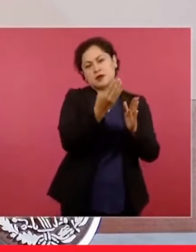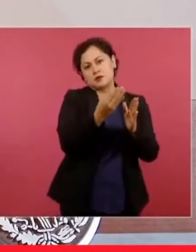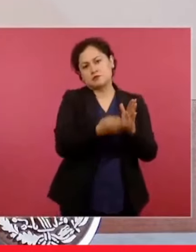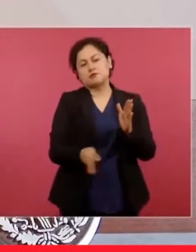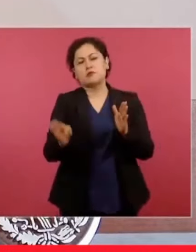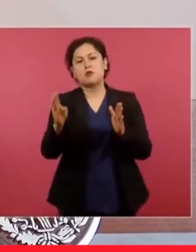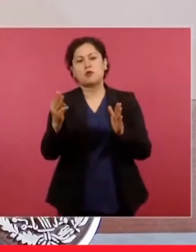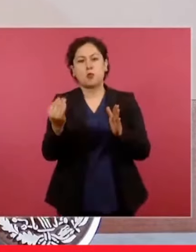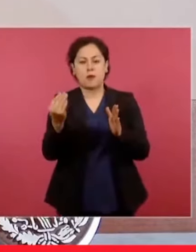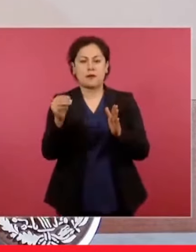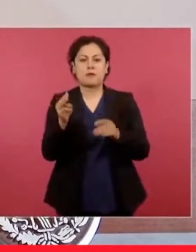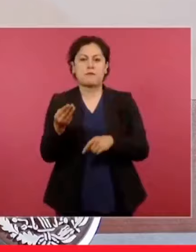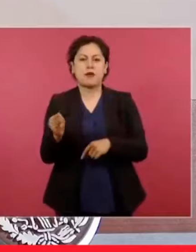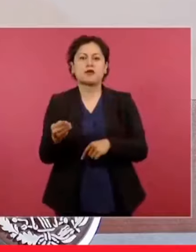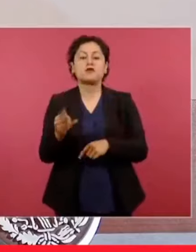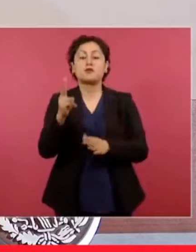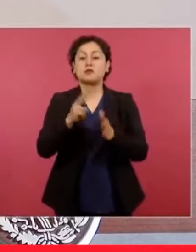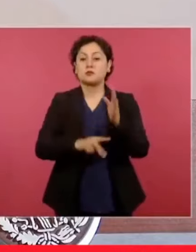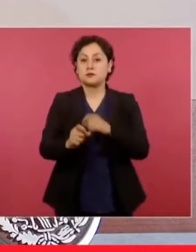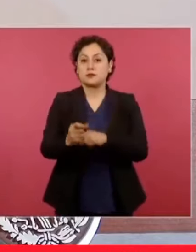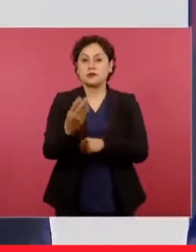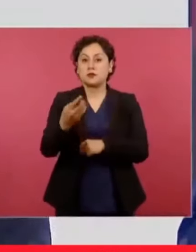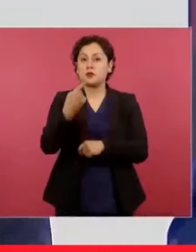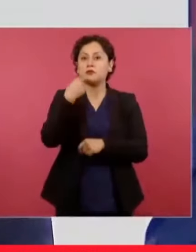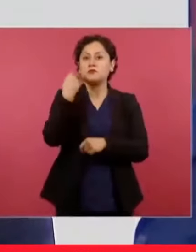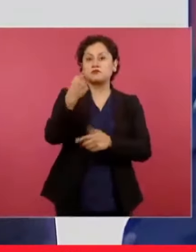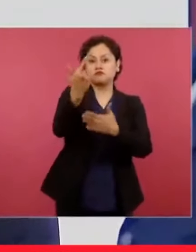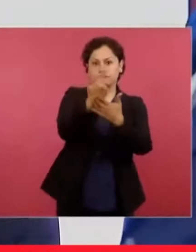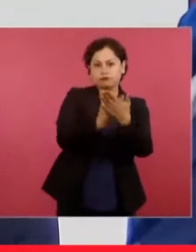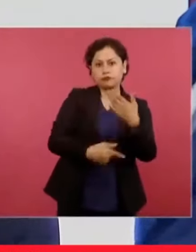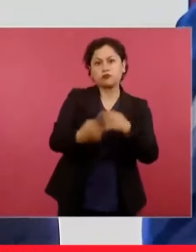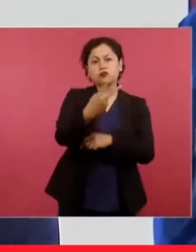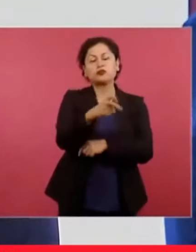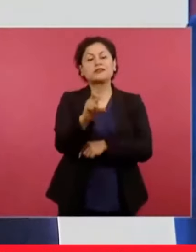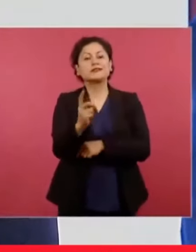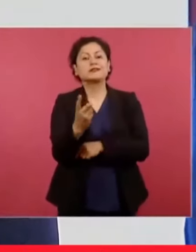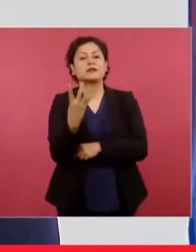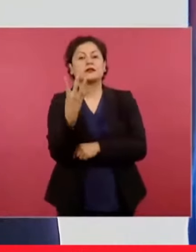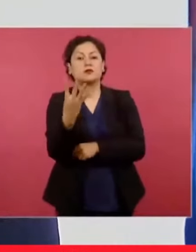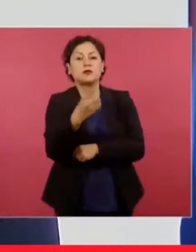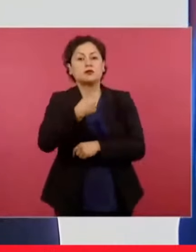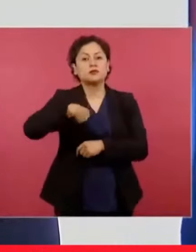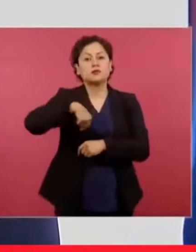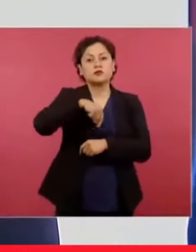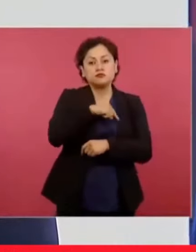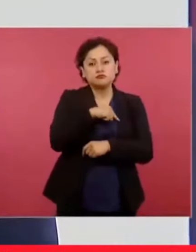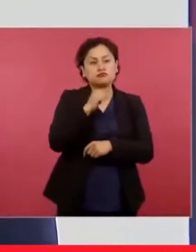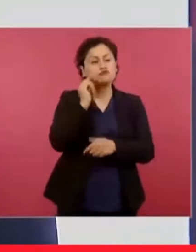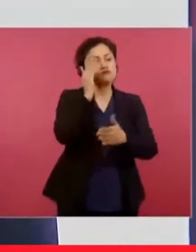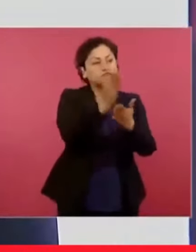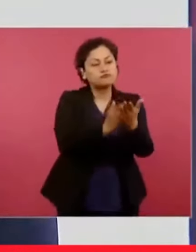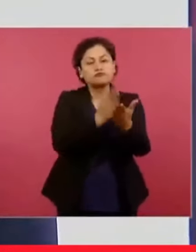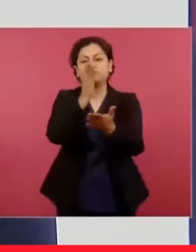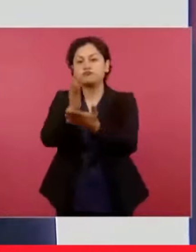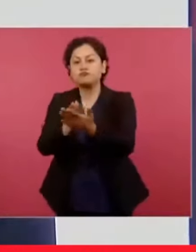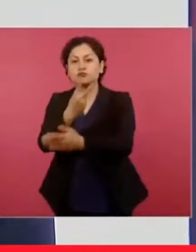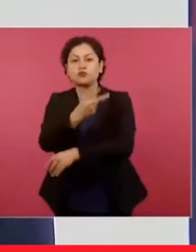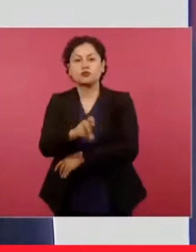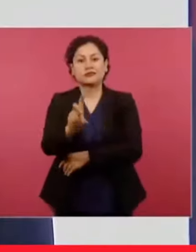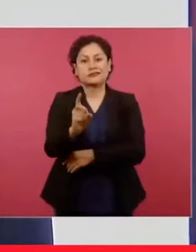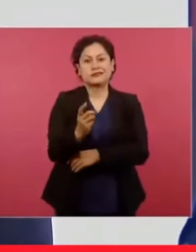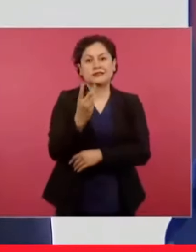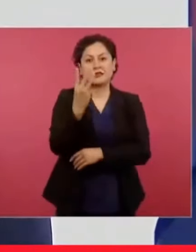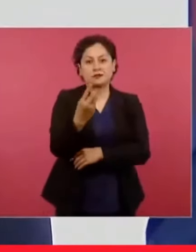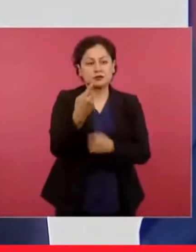2024 denuncias atendidas fueron 234 realizamos 333 verificaciones y o visitas